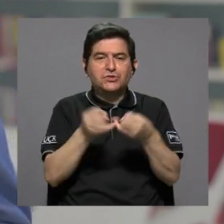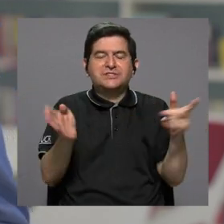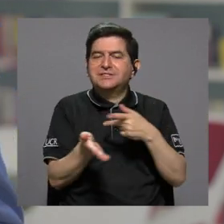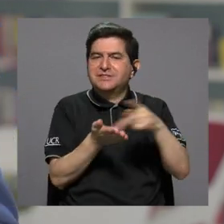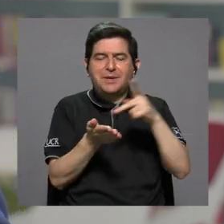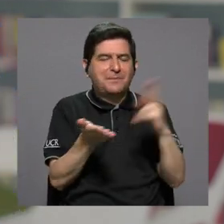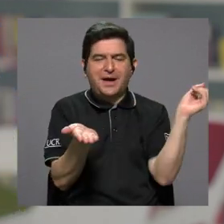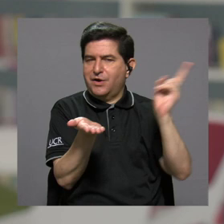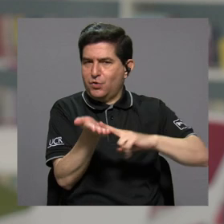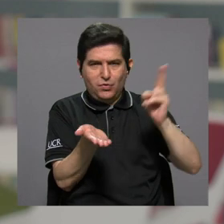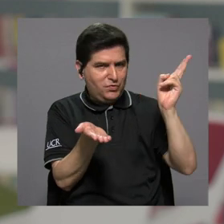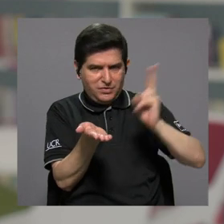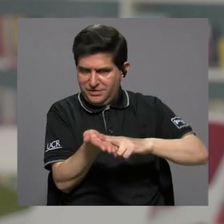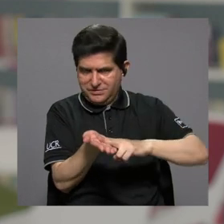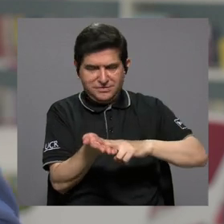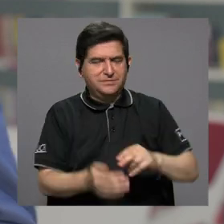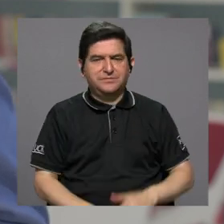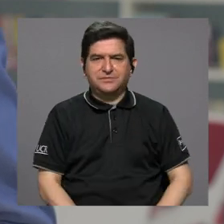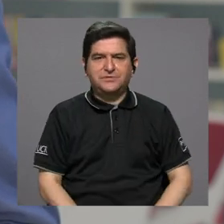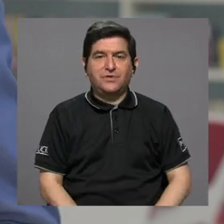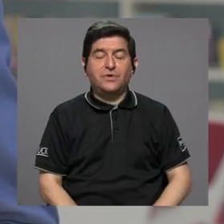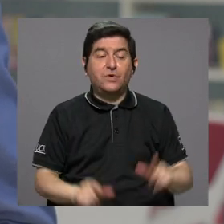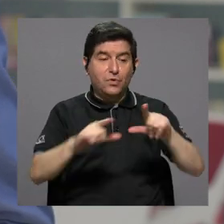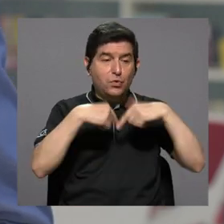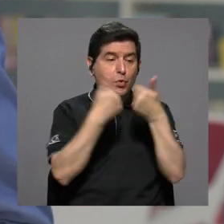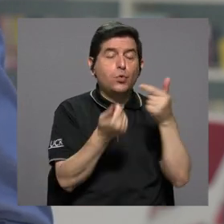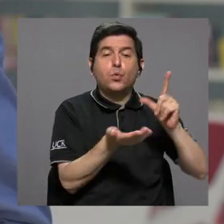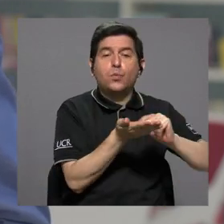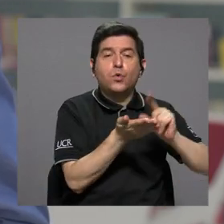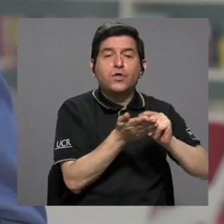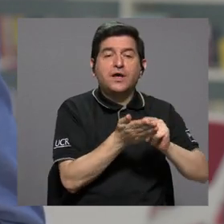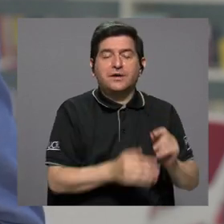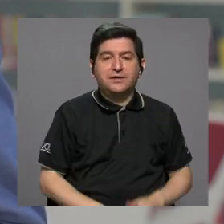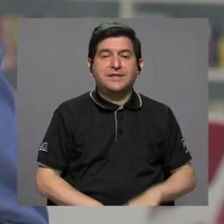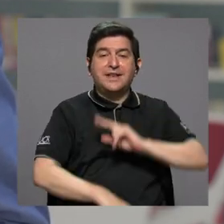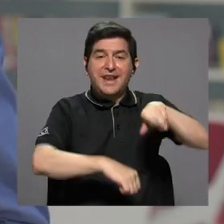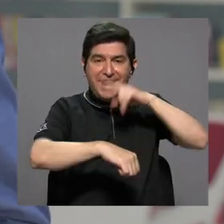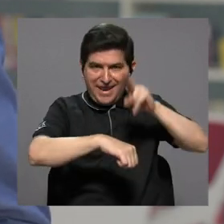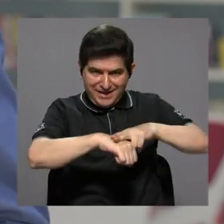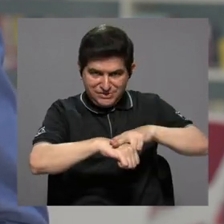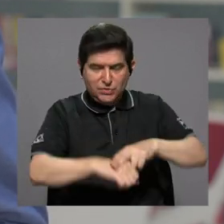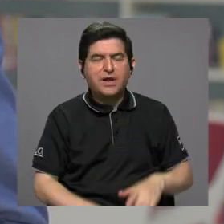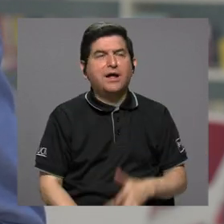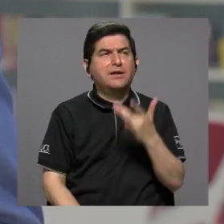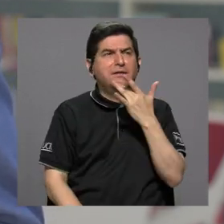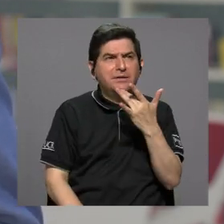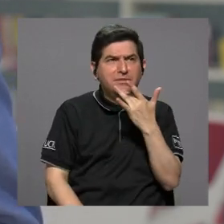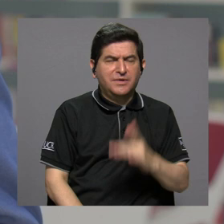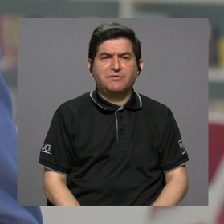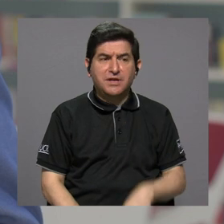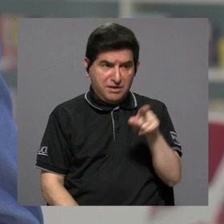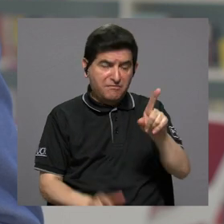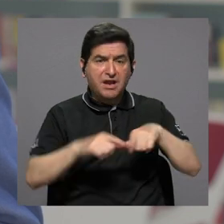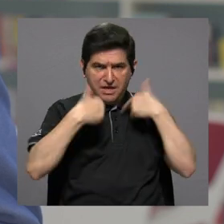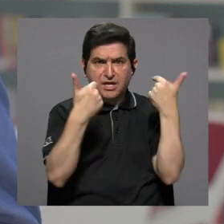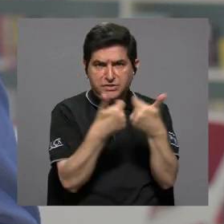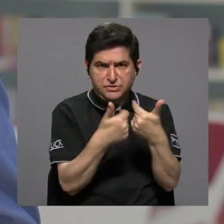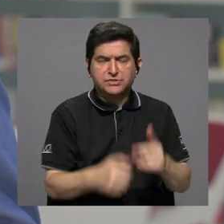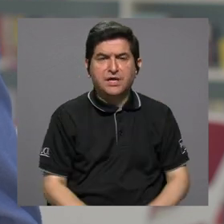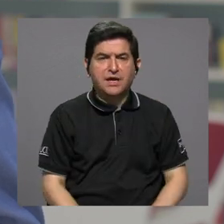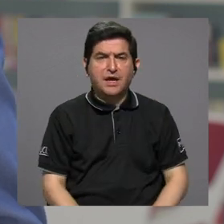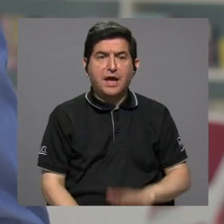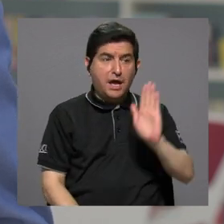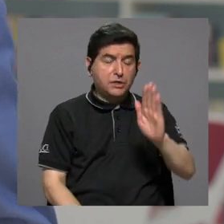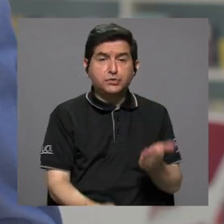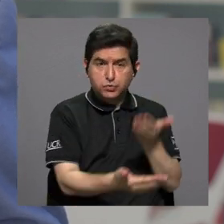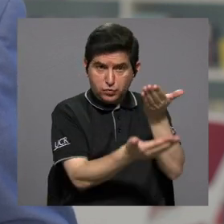ninguna cuota de inscripción al sector editorial nacional, preferiblemente a este sector que tiene en